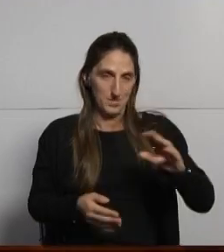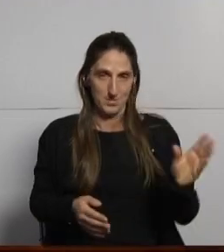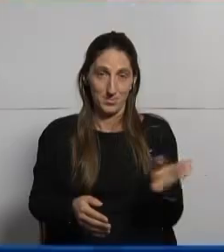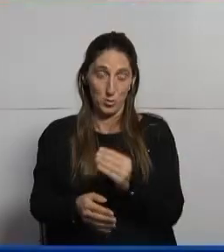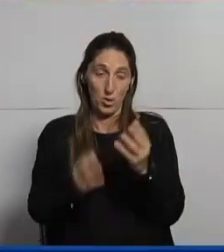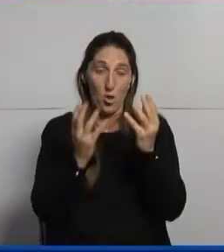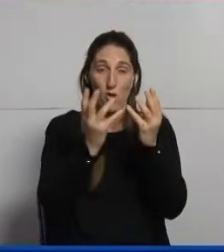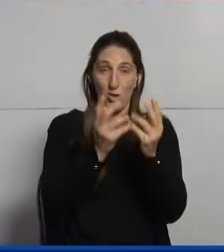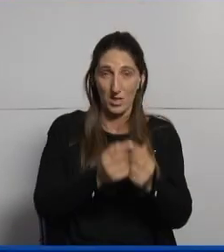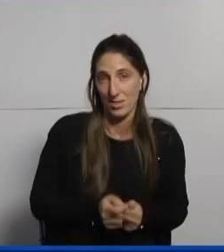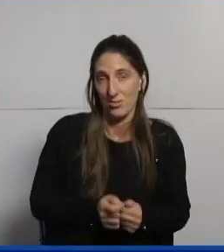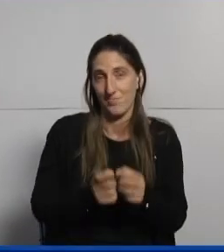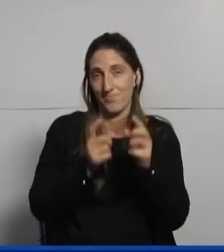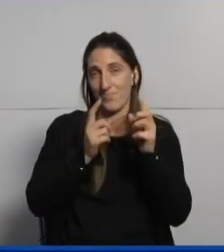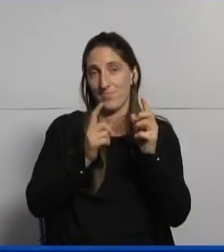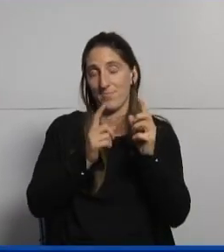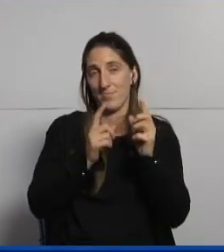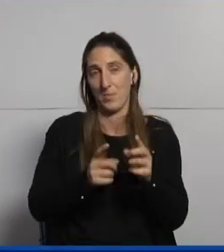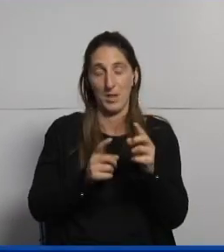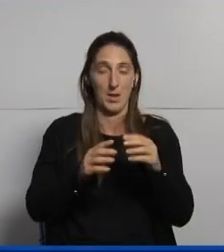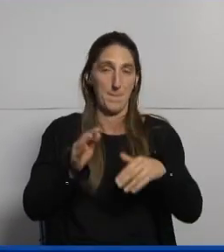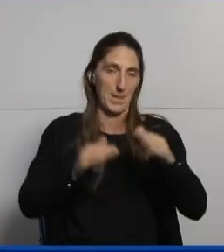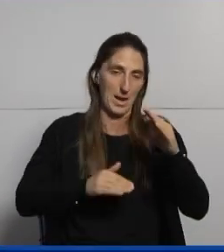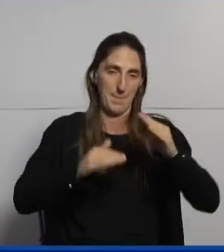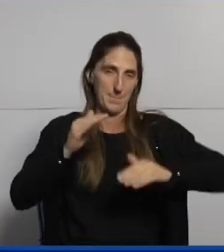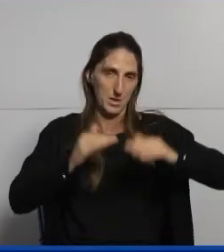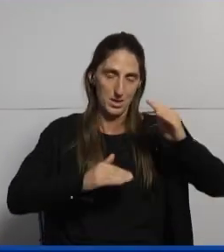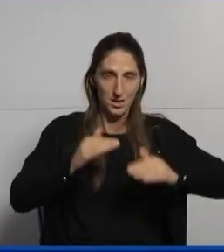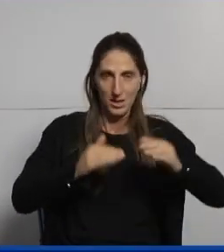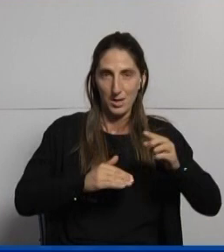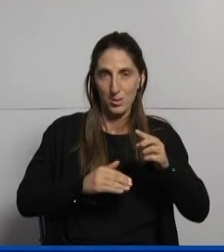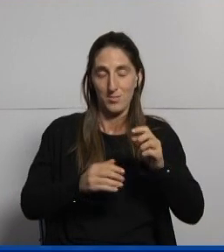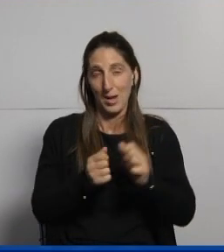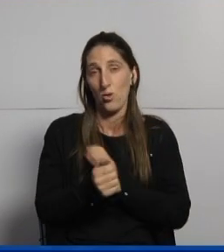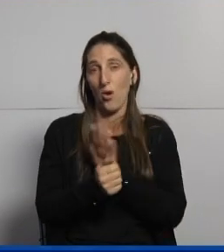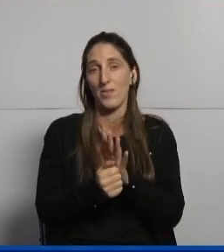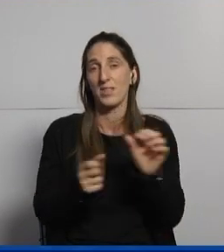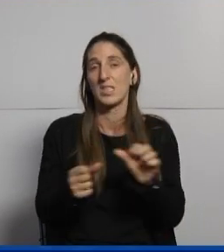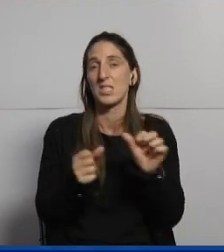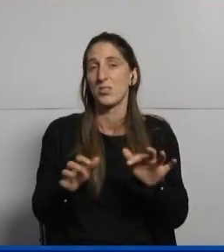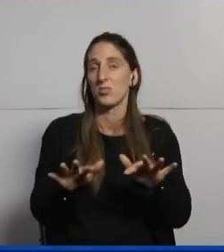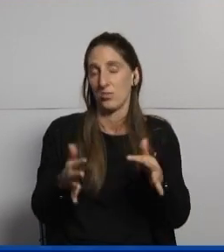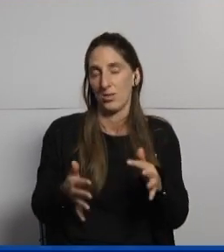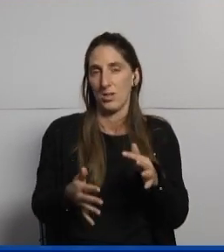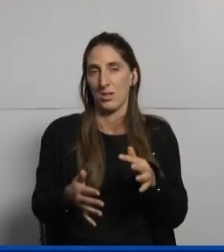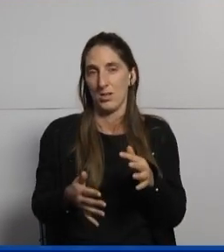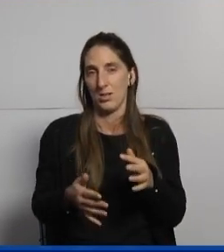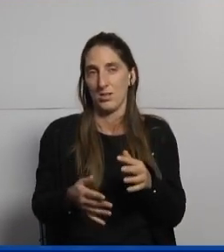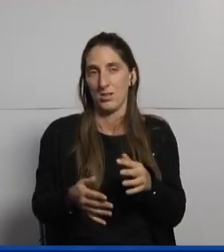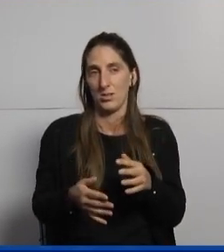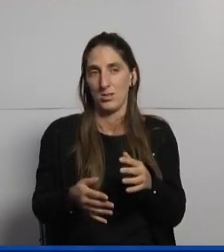las organizaciones en particular, en mayor o menor medida, y lo que hizo el COVID de alguna manera, y seguramente han